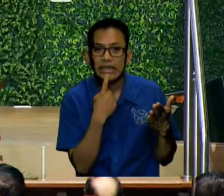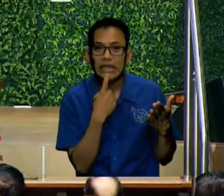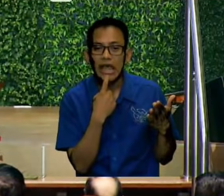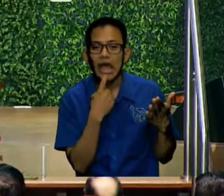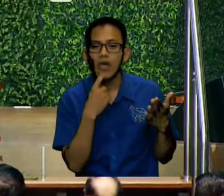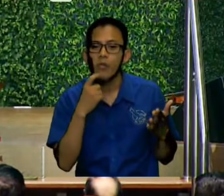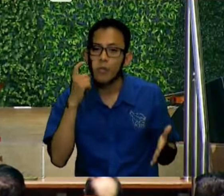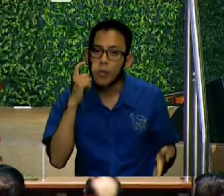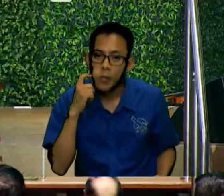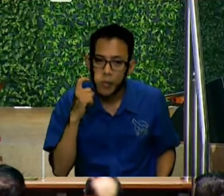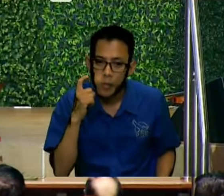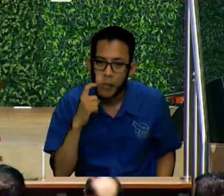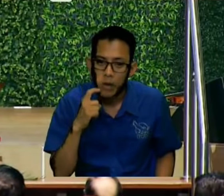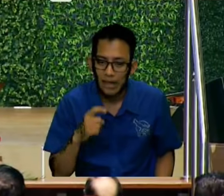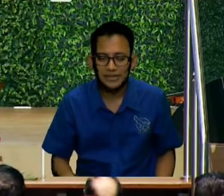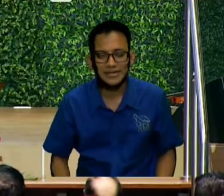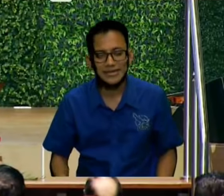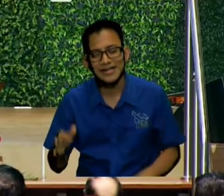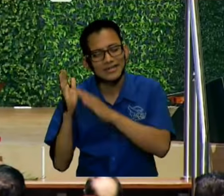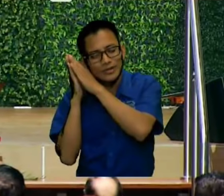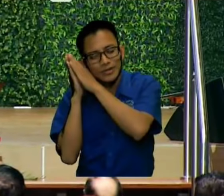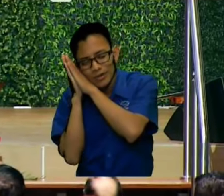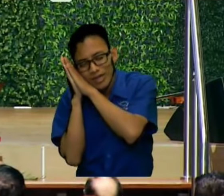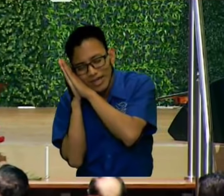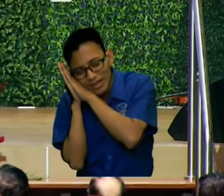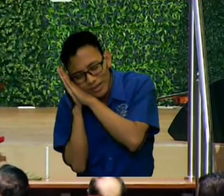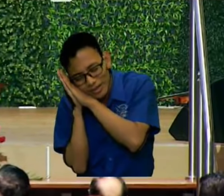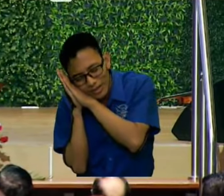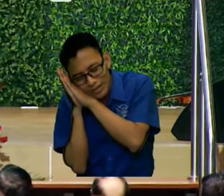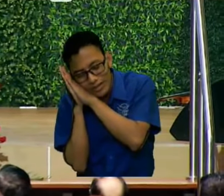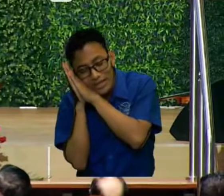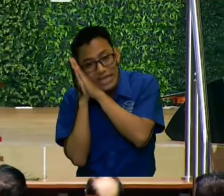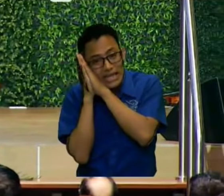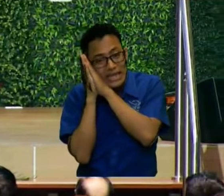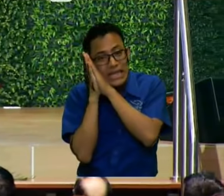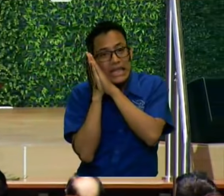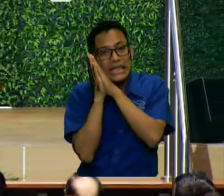Dulce es el sueño del trabajador.